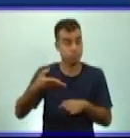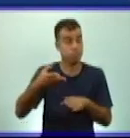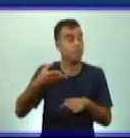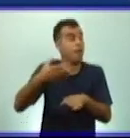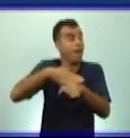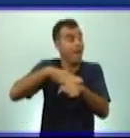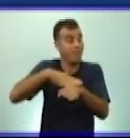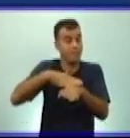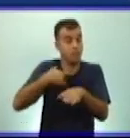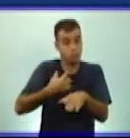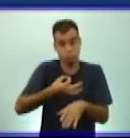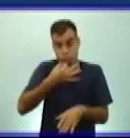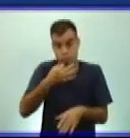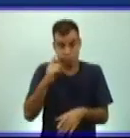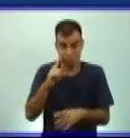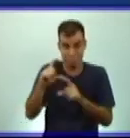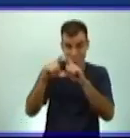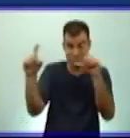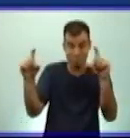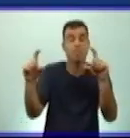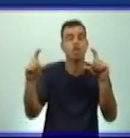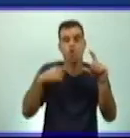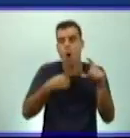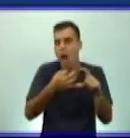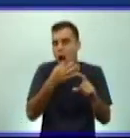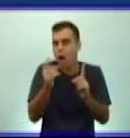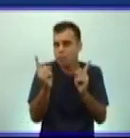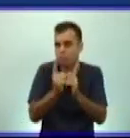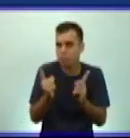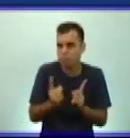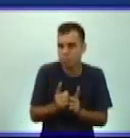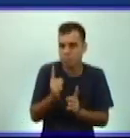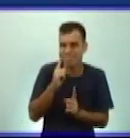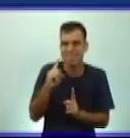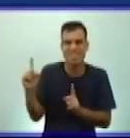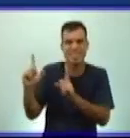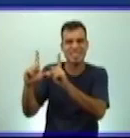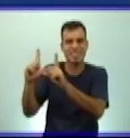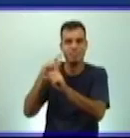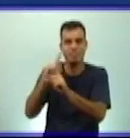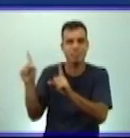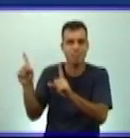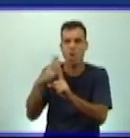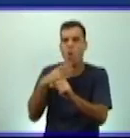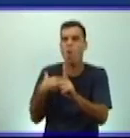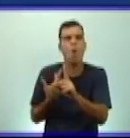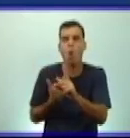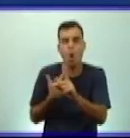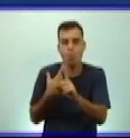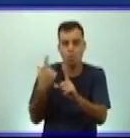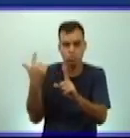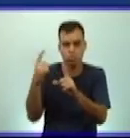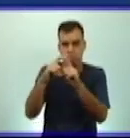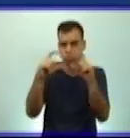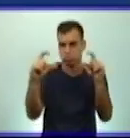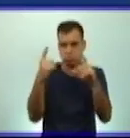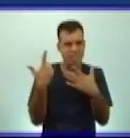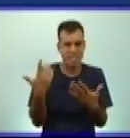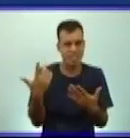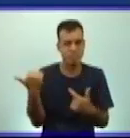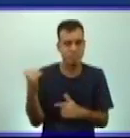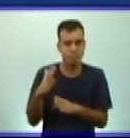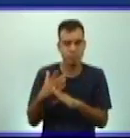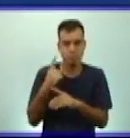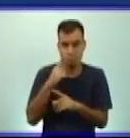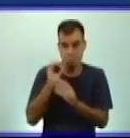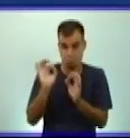quiero hacerles una breve explicación en cuanto a la gráfica y de lo que significa gráficamente el desplazamiento angular. Yo sé que ya desde